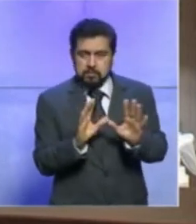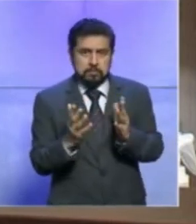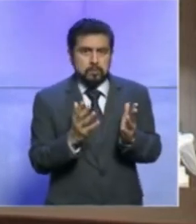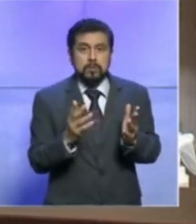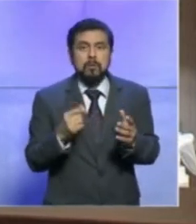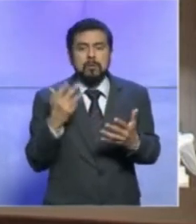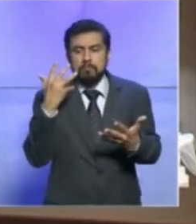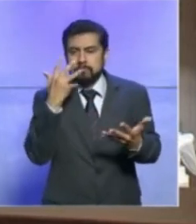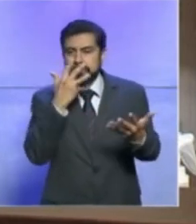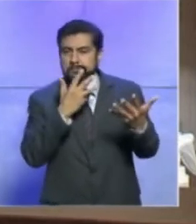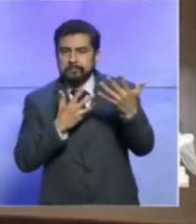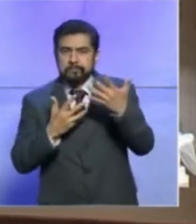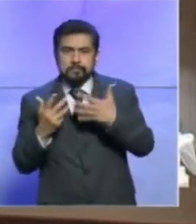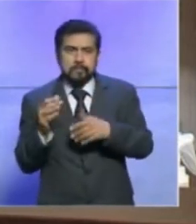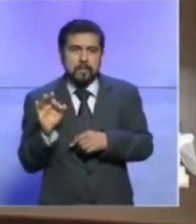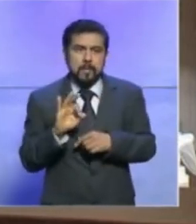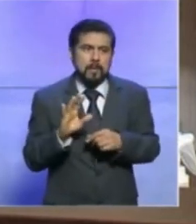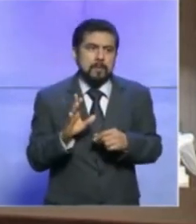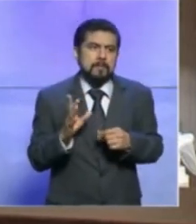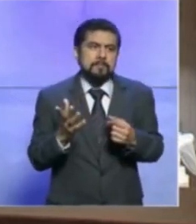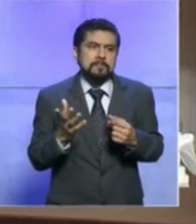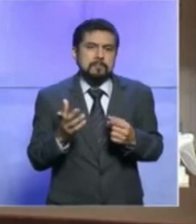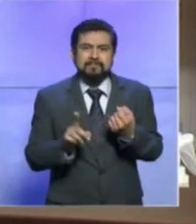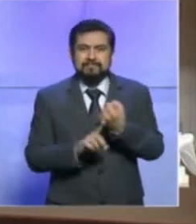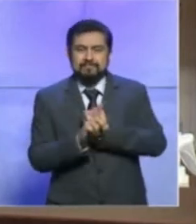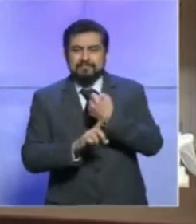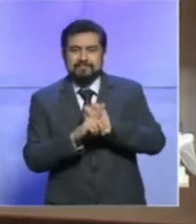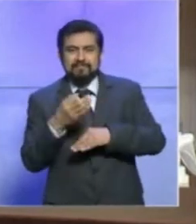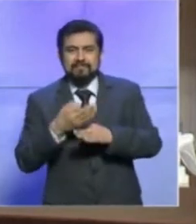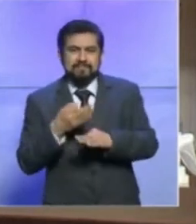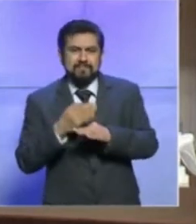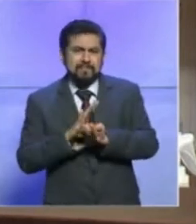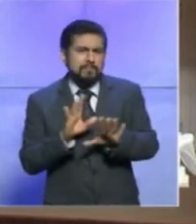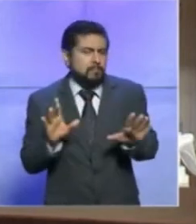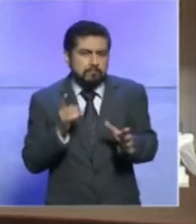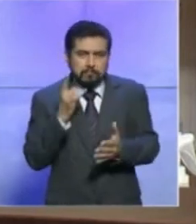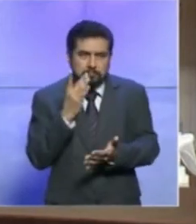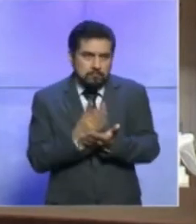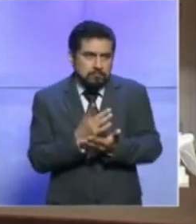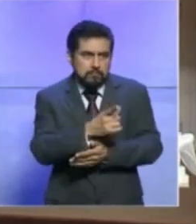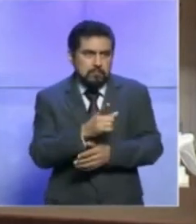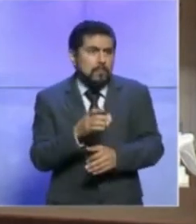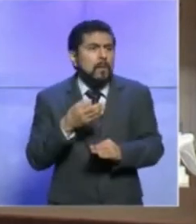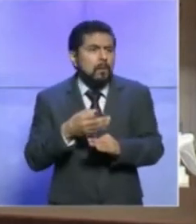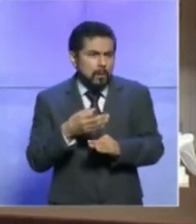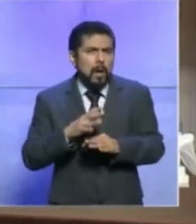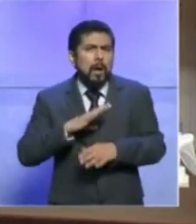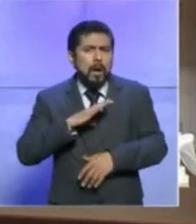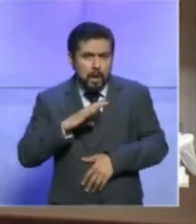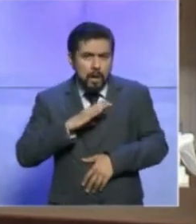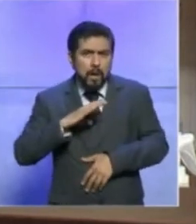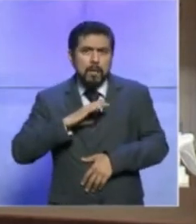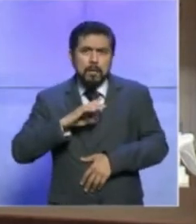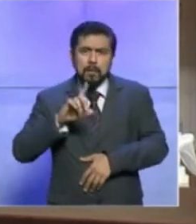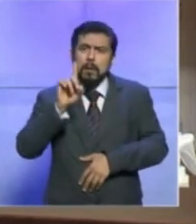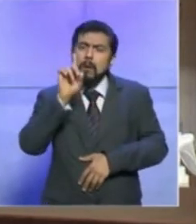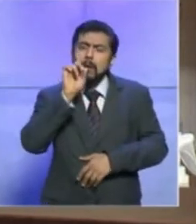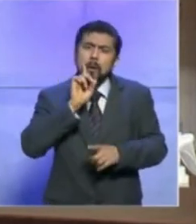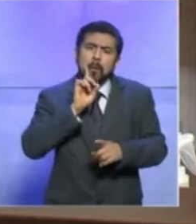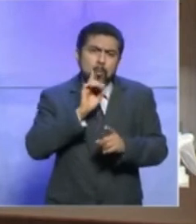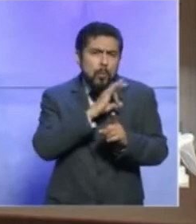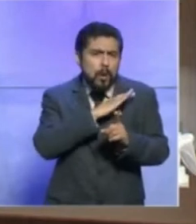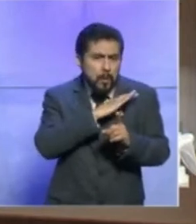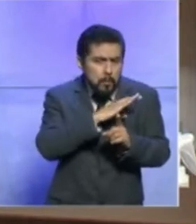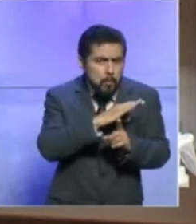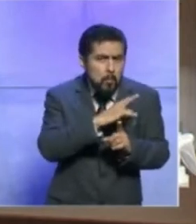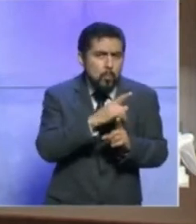que alguna otra persona llegue a la dirigencia, una persona mujer, cuando ya sabemos que se encuentra ya esto en un